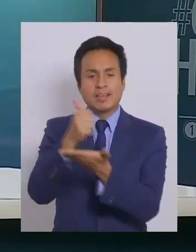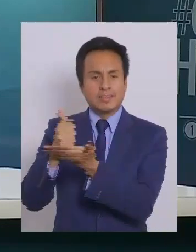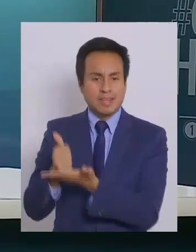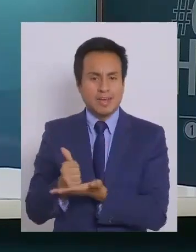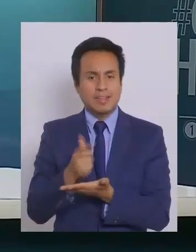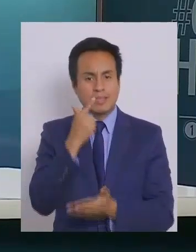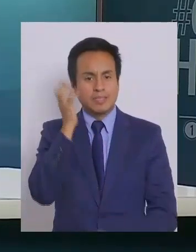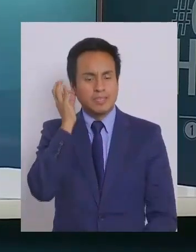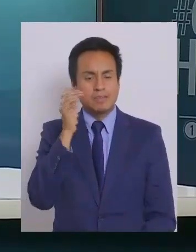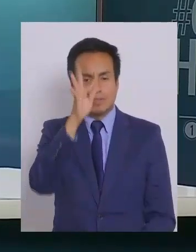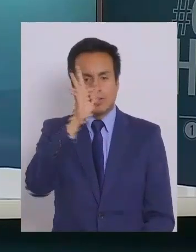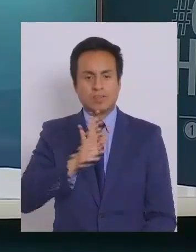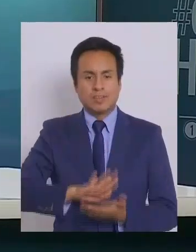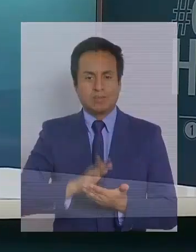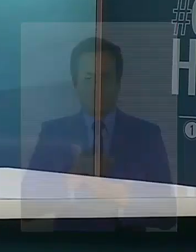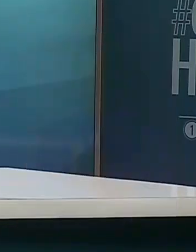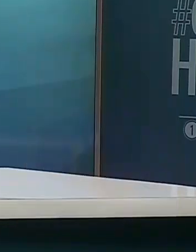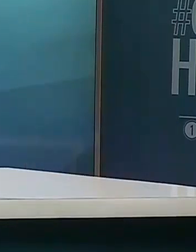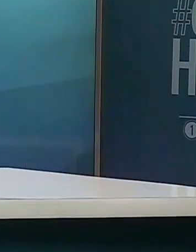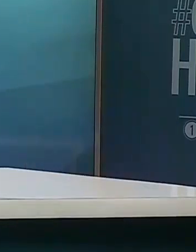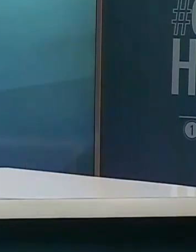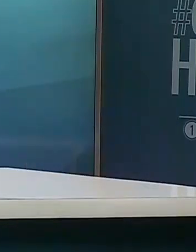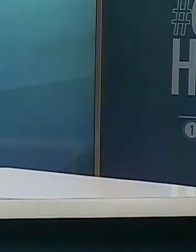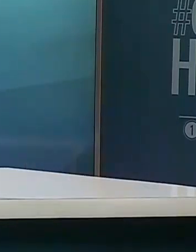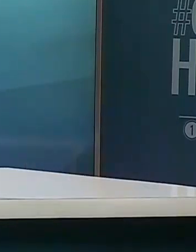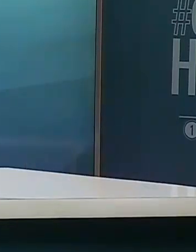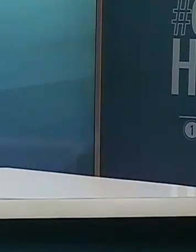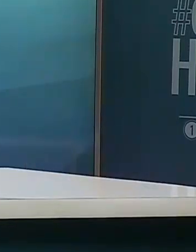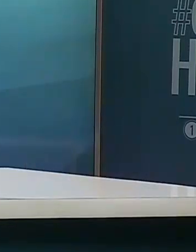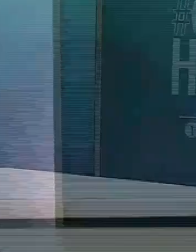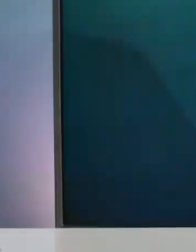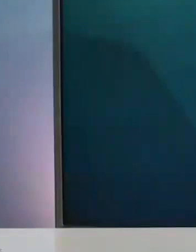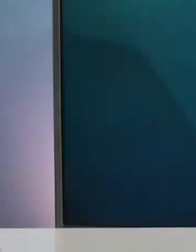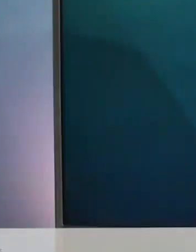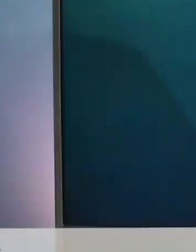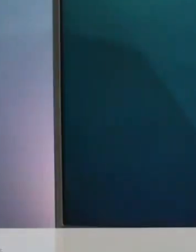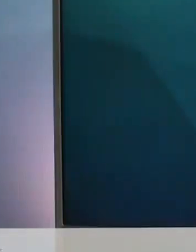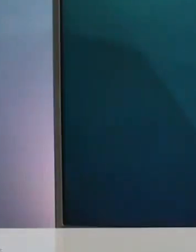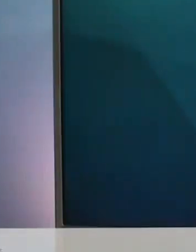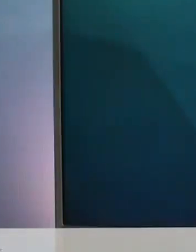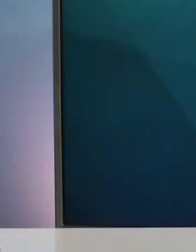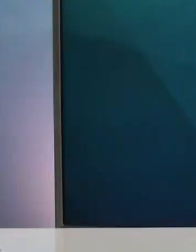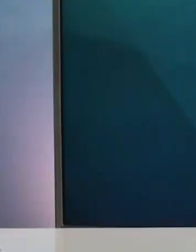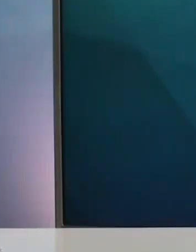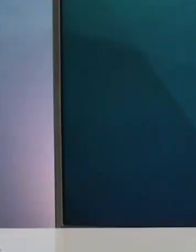y al funcionario de salud muchas gracias que tengan una muy buena tarde